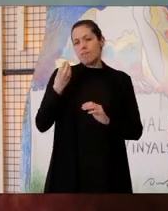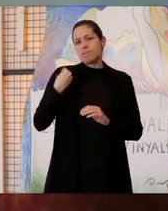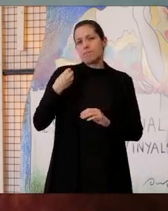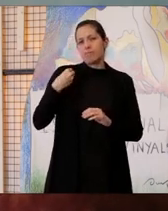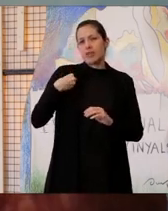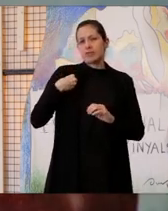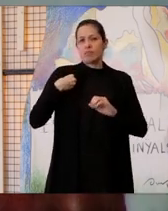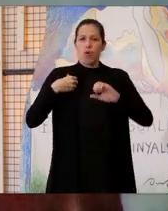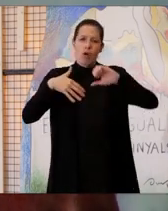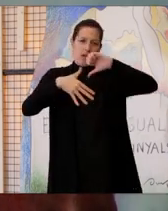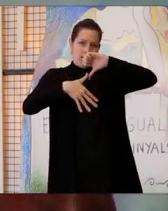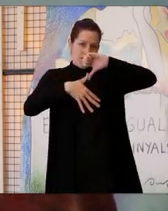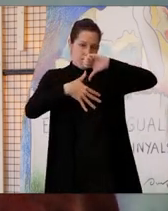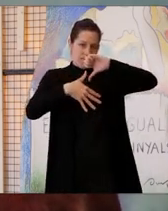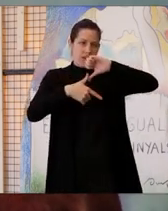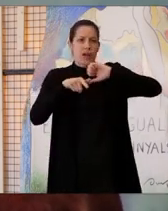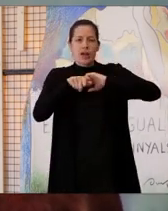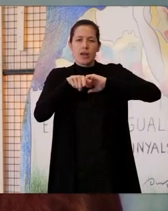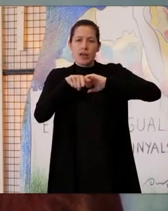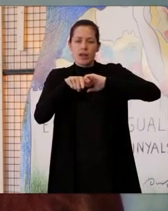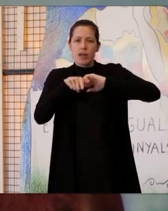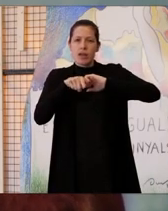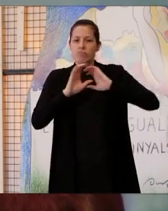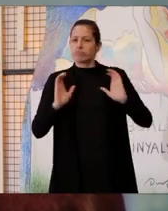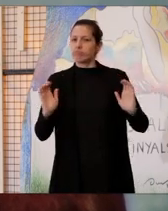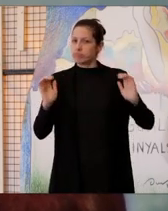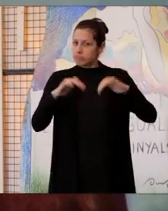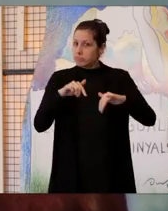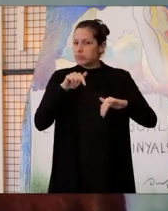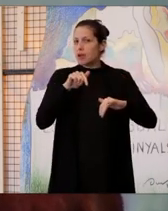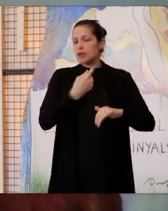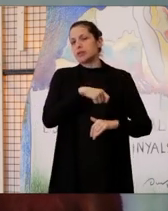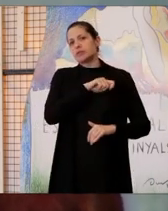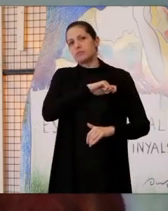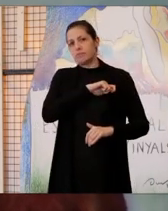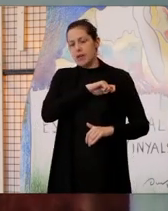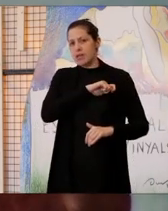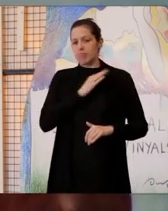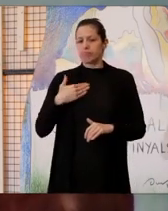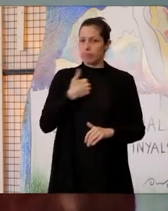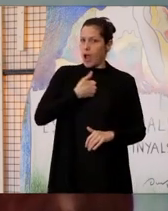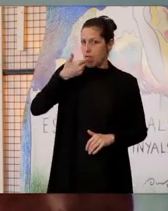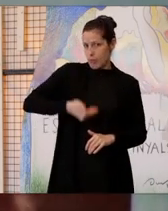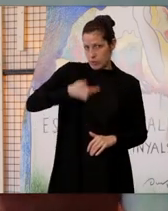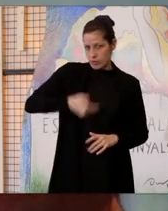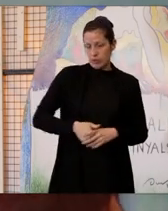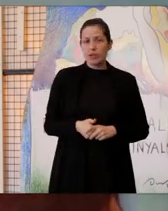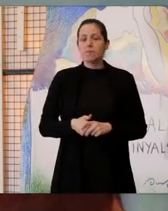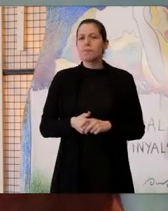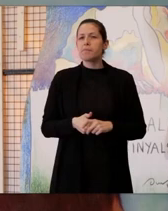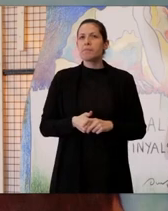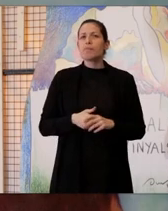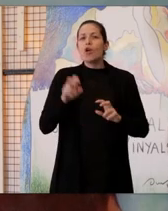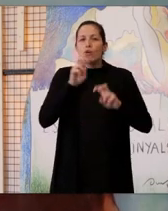donde España ha jugado un papel muy importante y uno de los primeros vértices que quiere de futuro es una